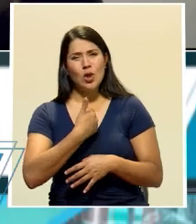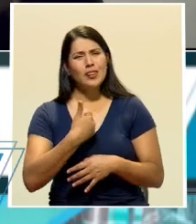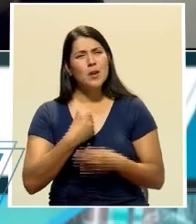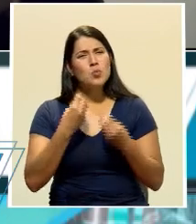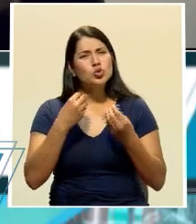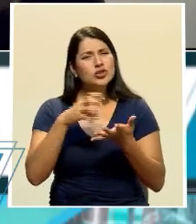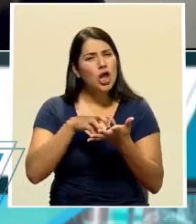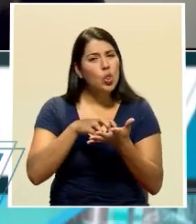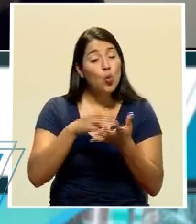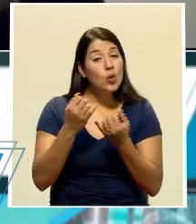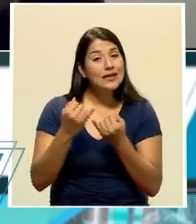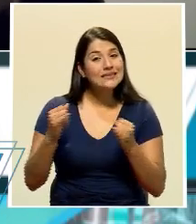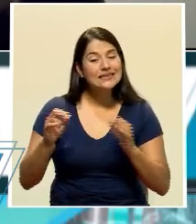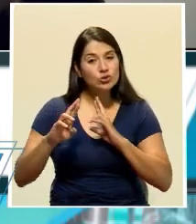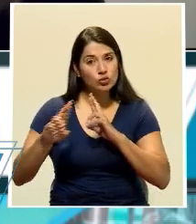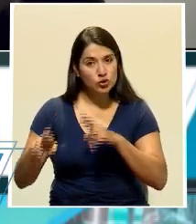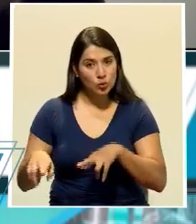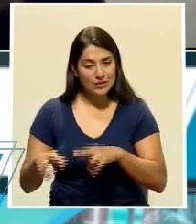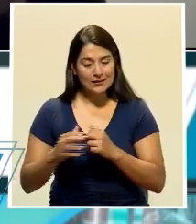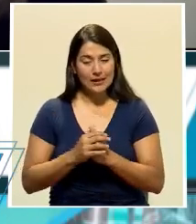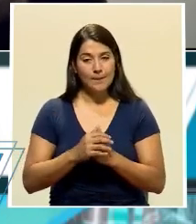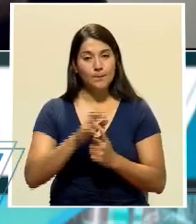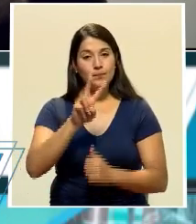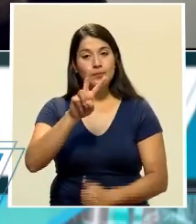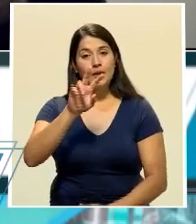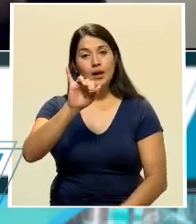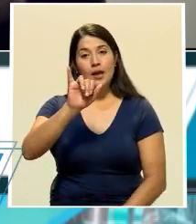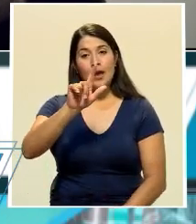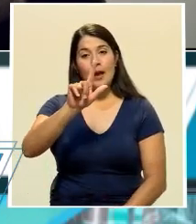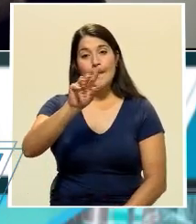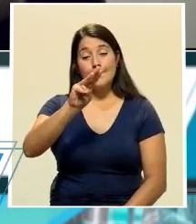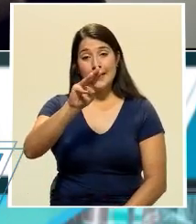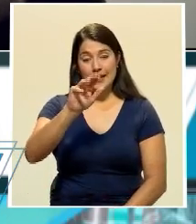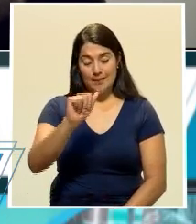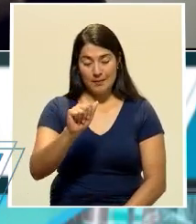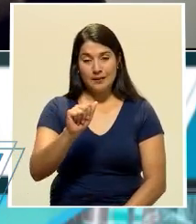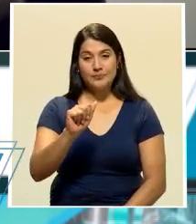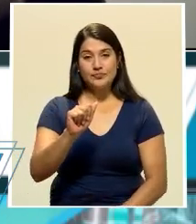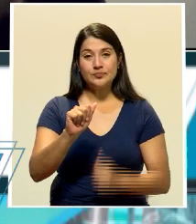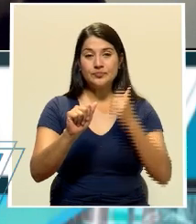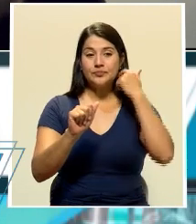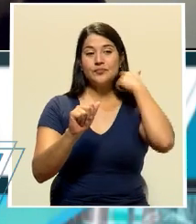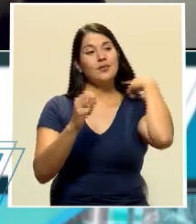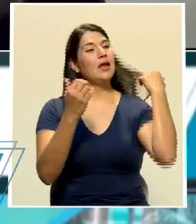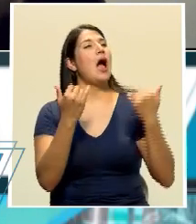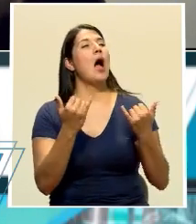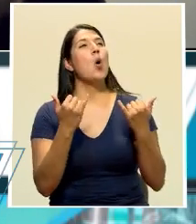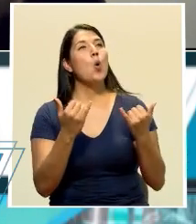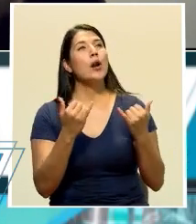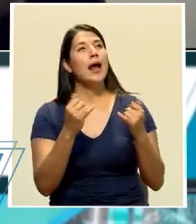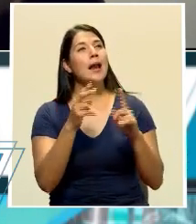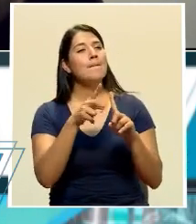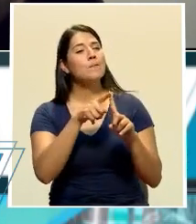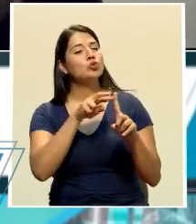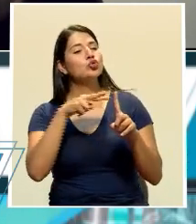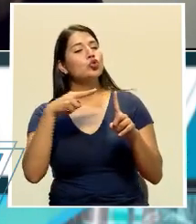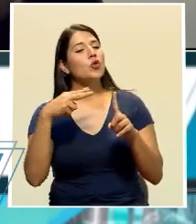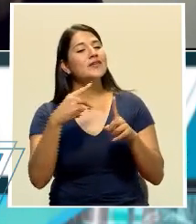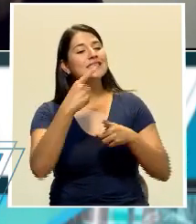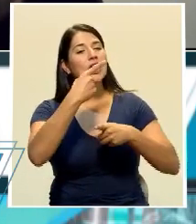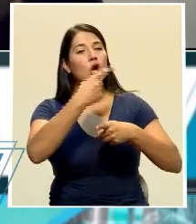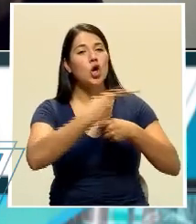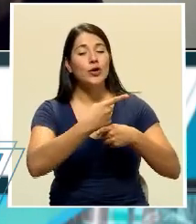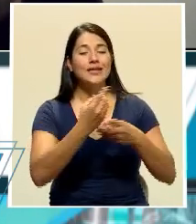es, así es. Vilma, en periodismo la noción de pertinencia es fundamental. Decir algo